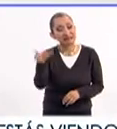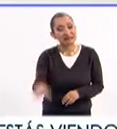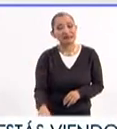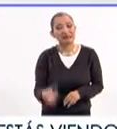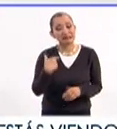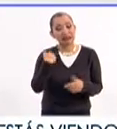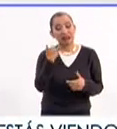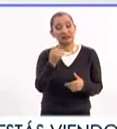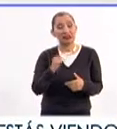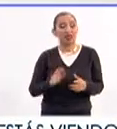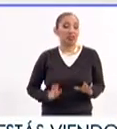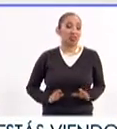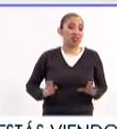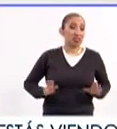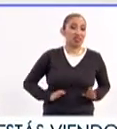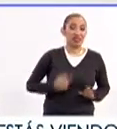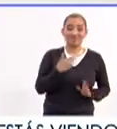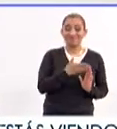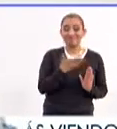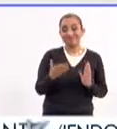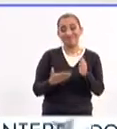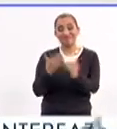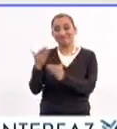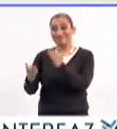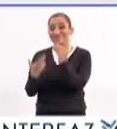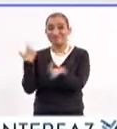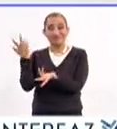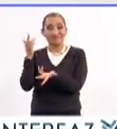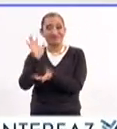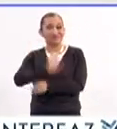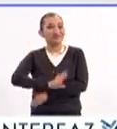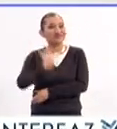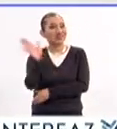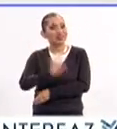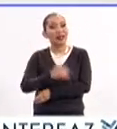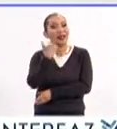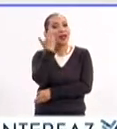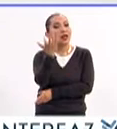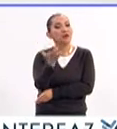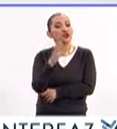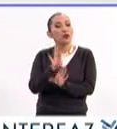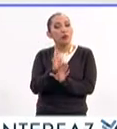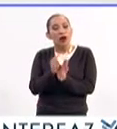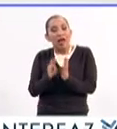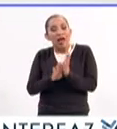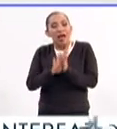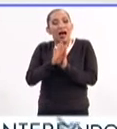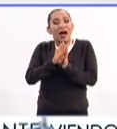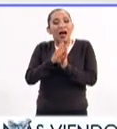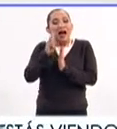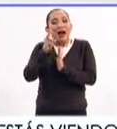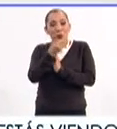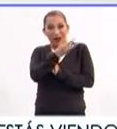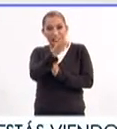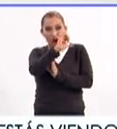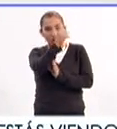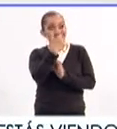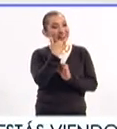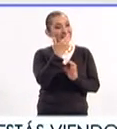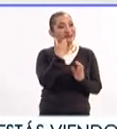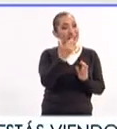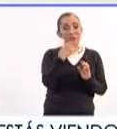nos ha llevado hasta esta situación. Parece como que intentamos sobreponernos ante cualquier otra